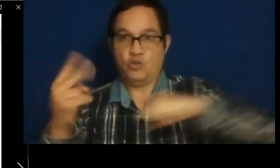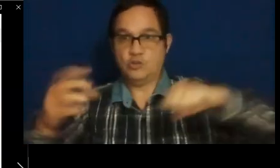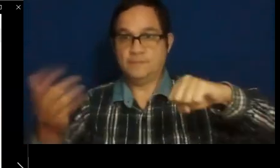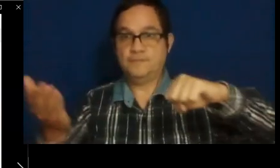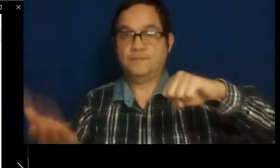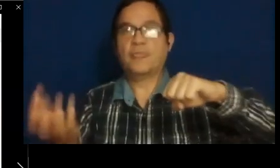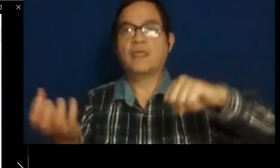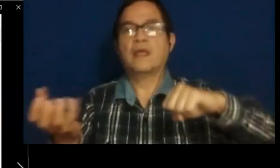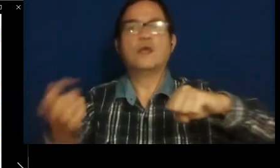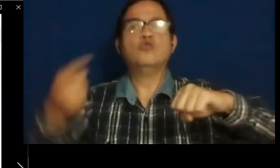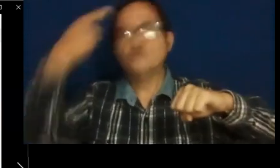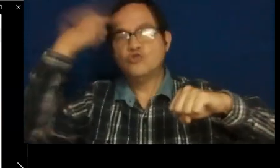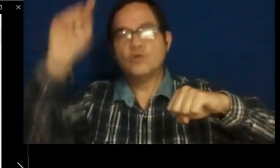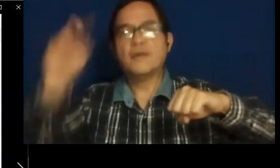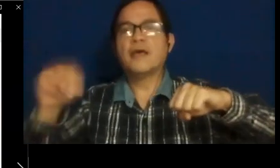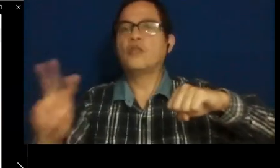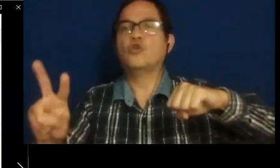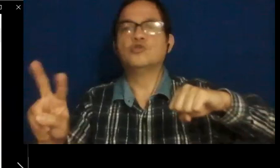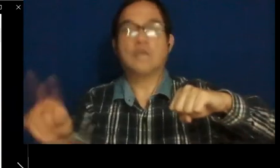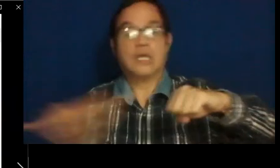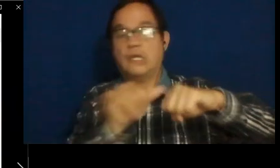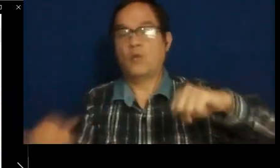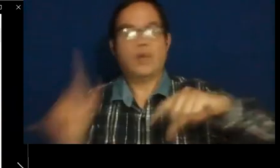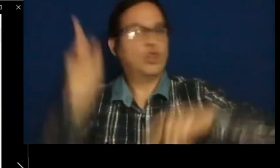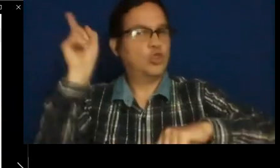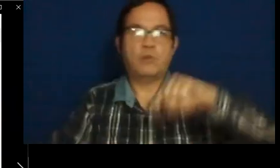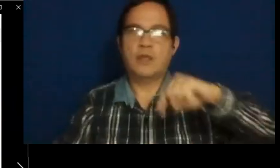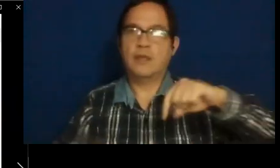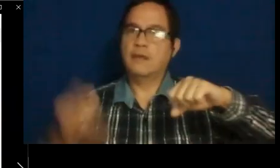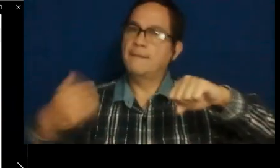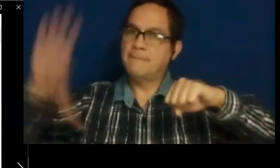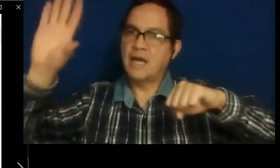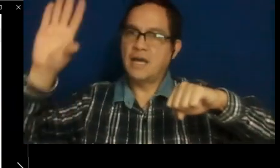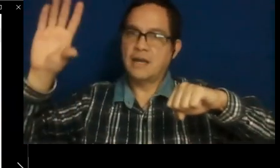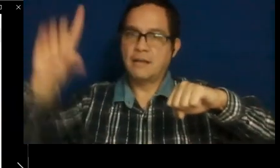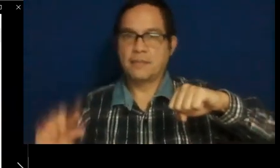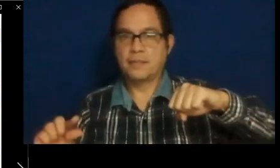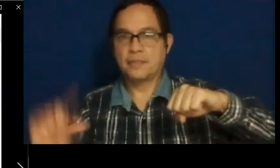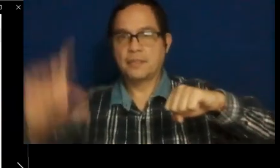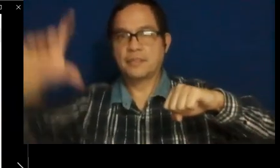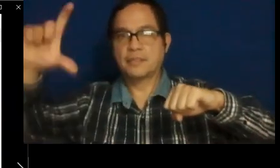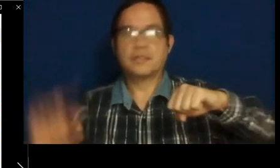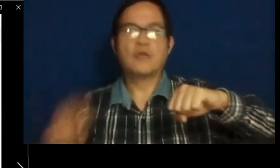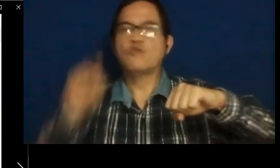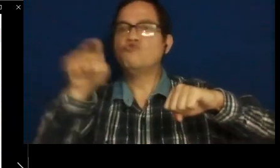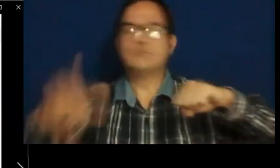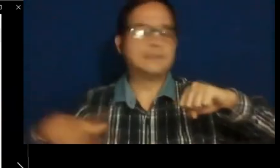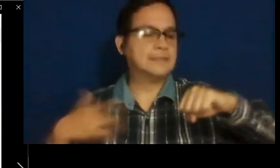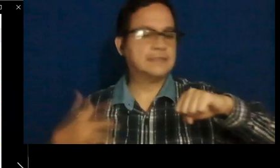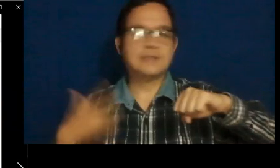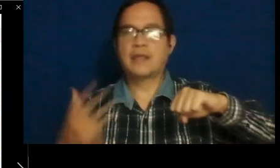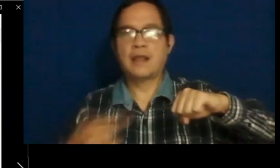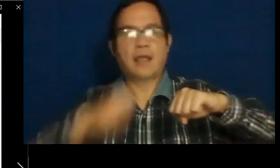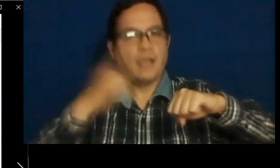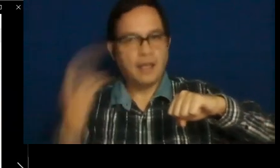albedrío, va a seleccionar un valor para M2. No puede ser igual, puede ser mayor, puede ser menor, lo que usted quiera. Y va a